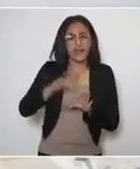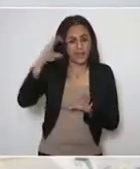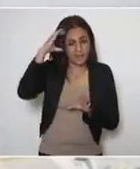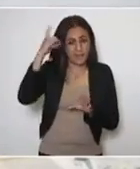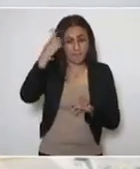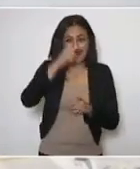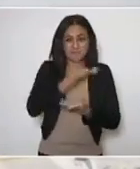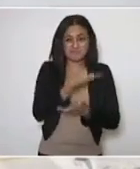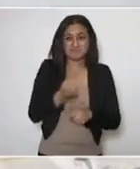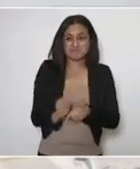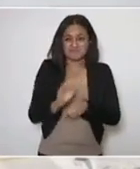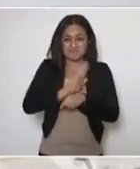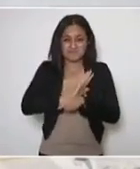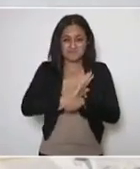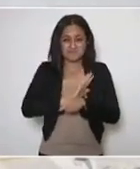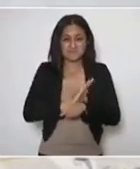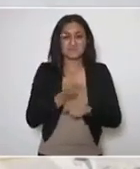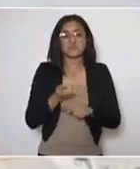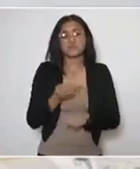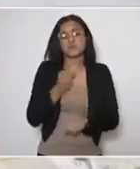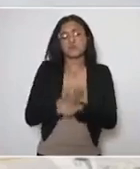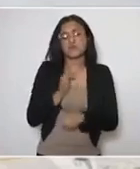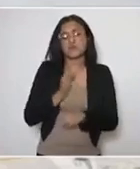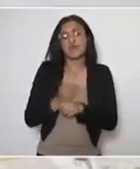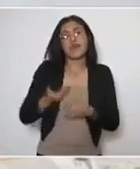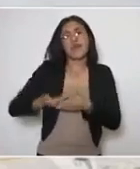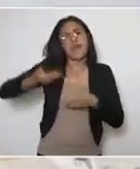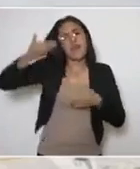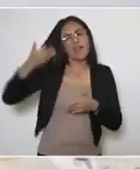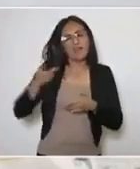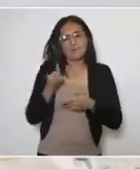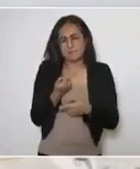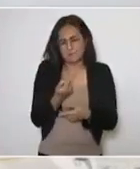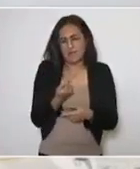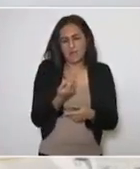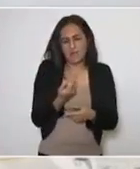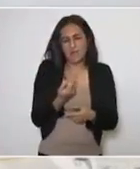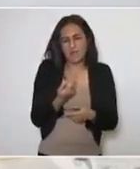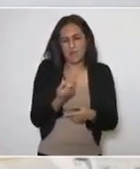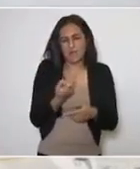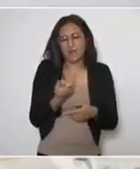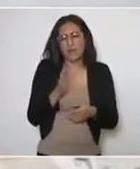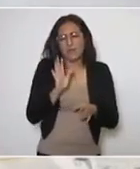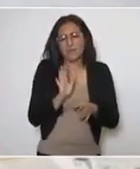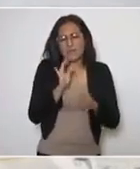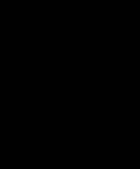para COVID en las olas anteriores. Y en la morbilidad es